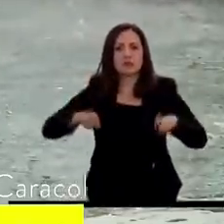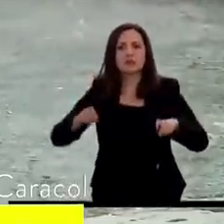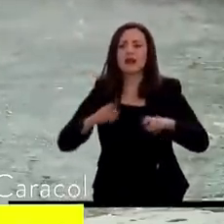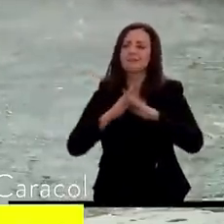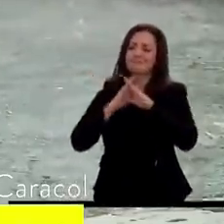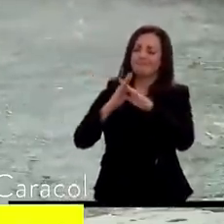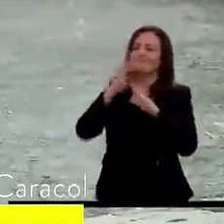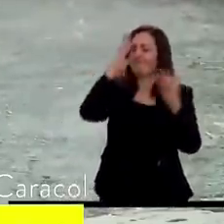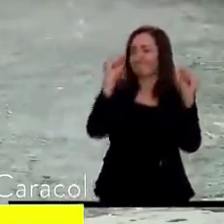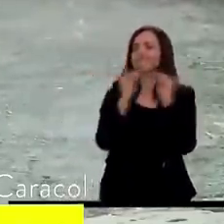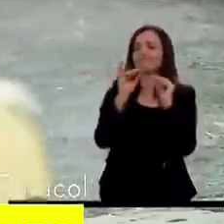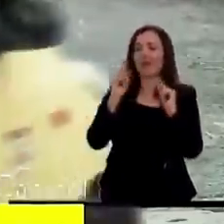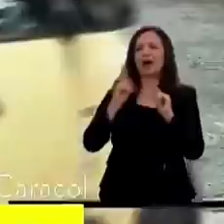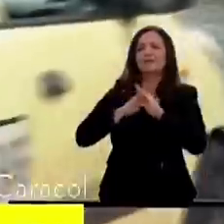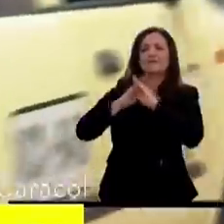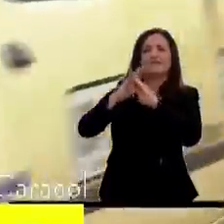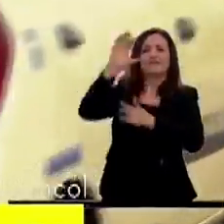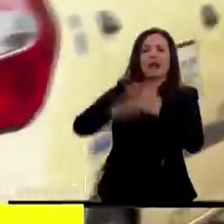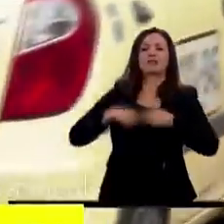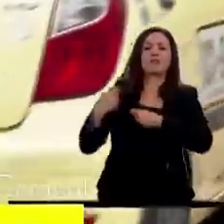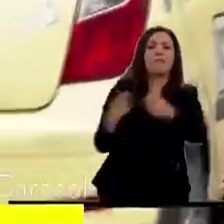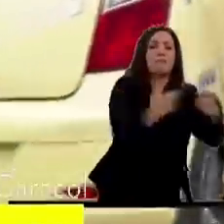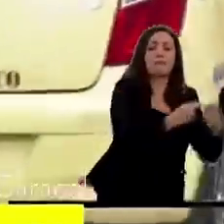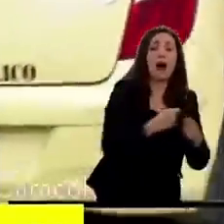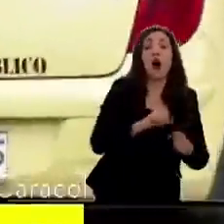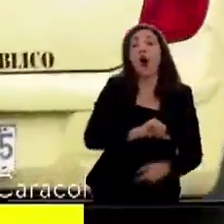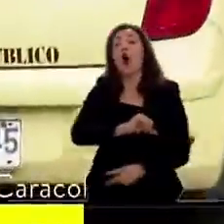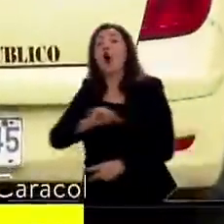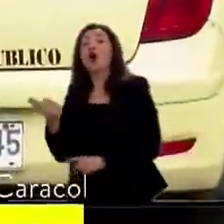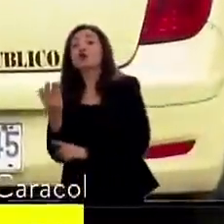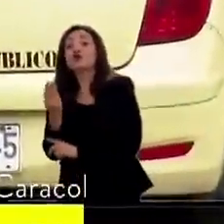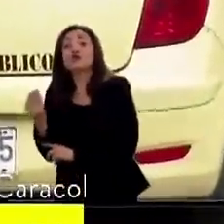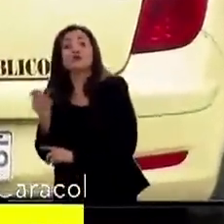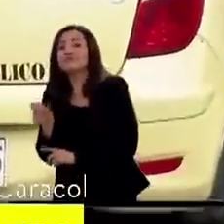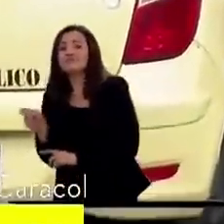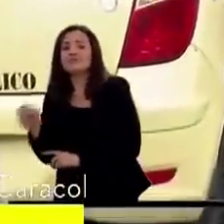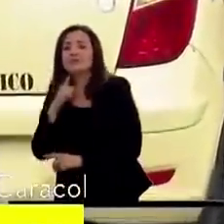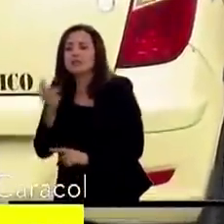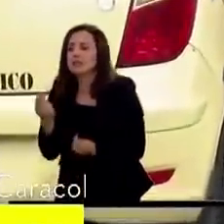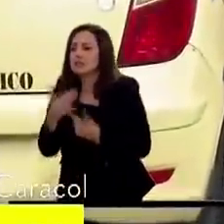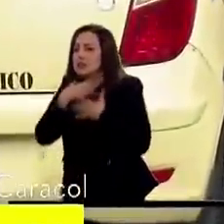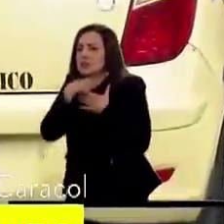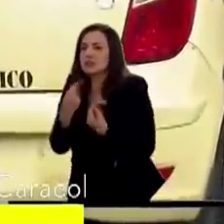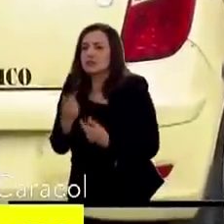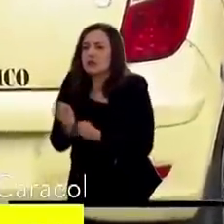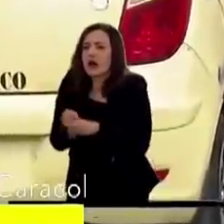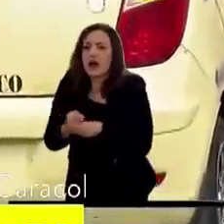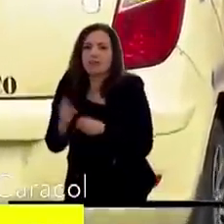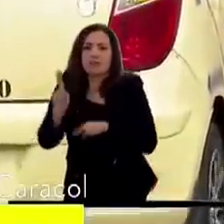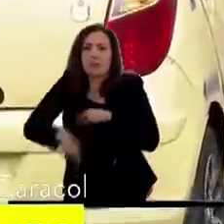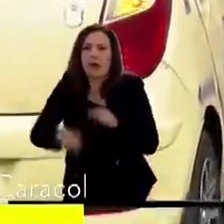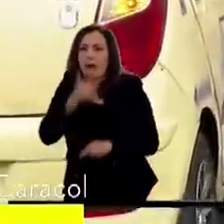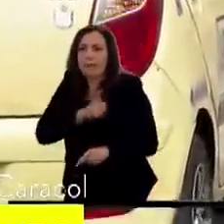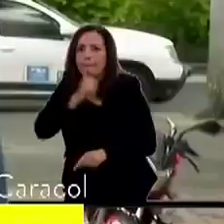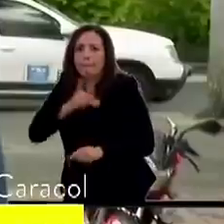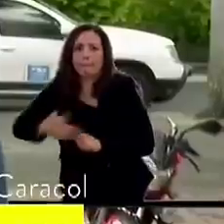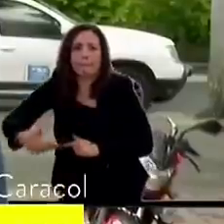del virus y otros porque dicen que el tema de la falta de dinero y el hambre no da espera.